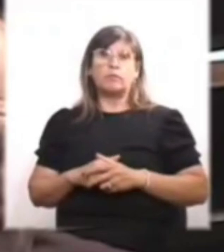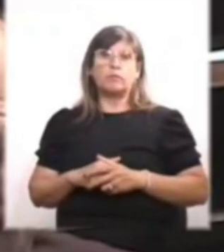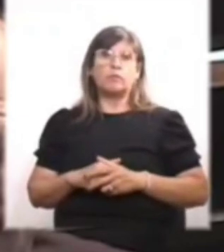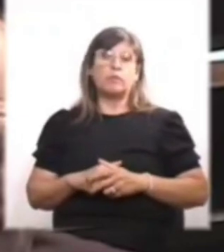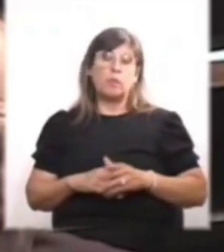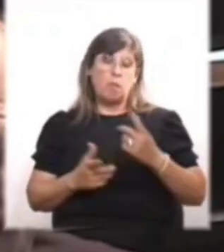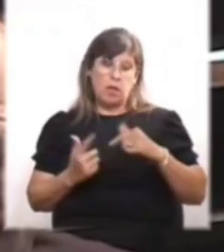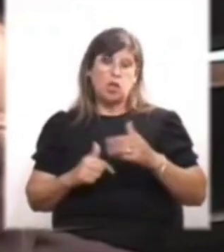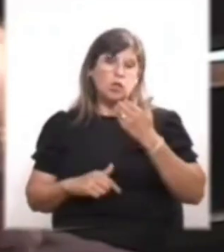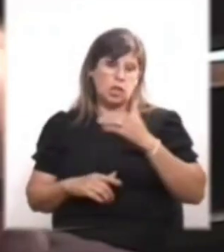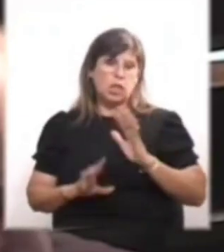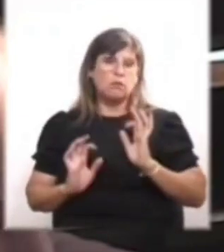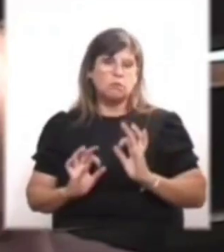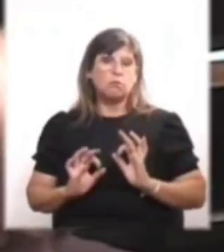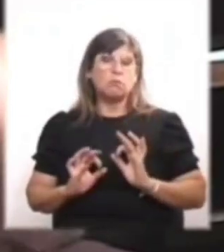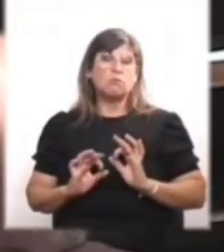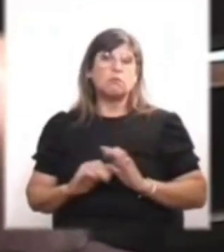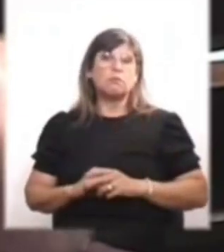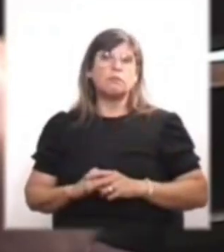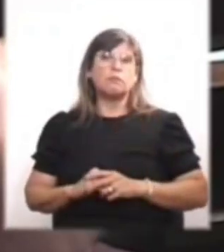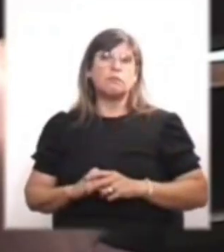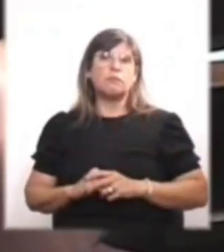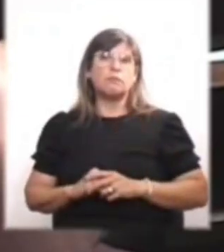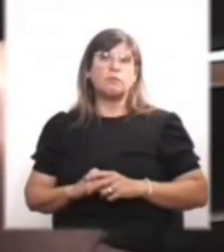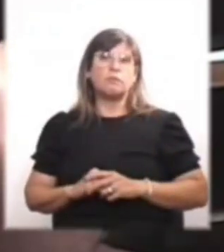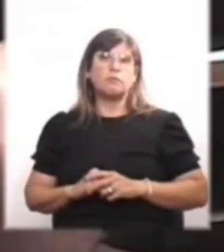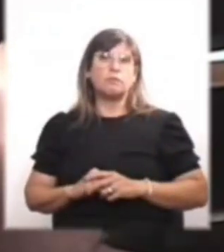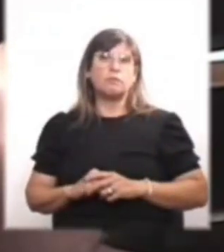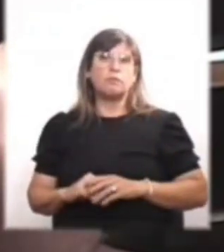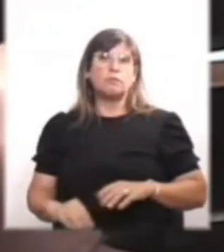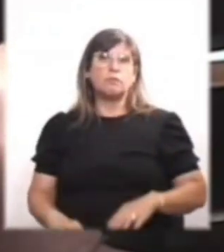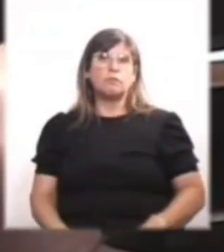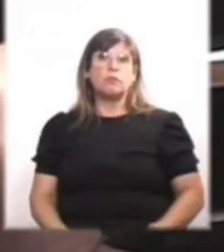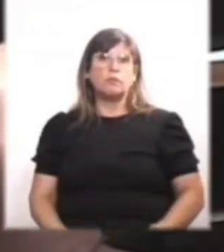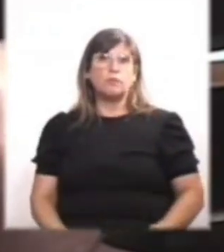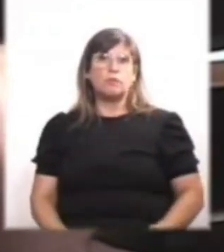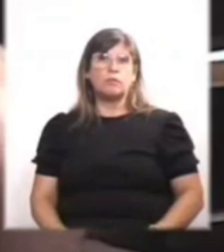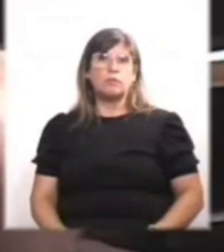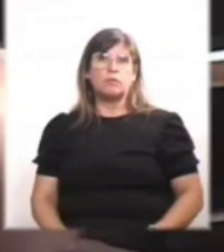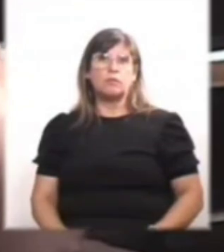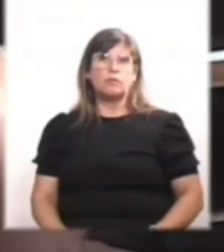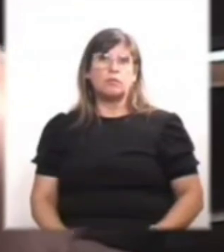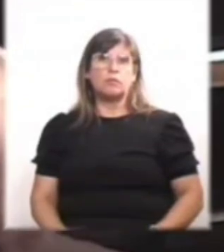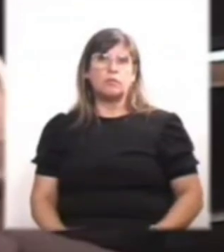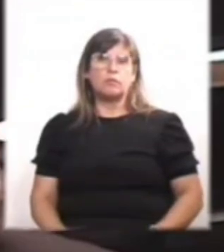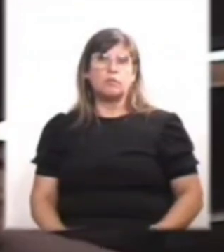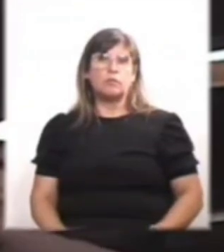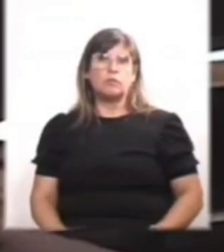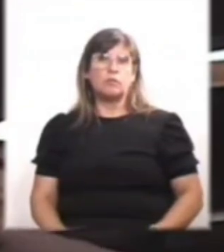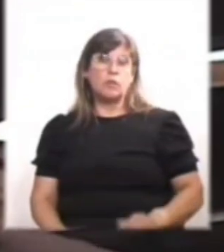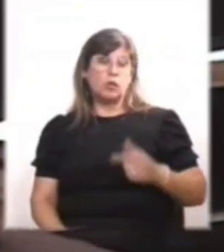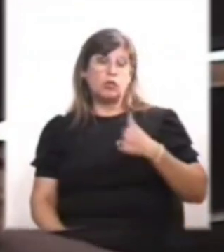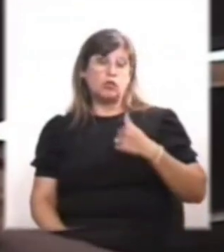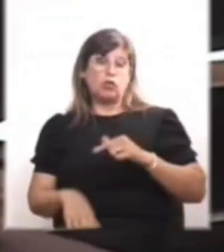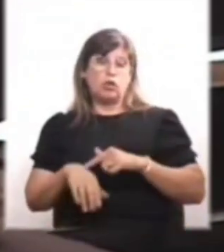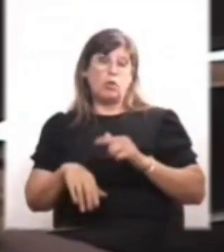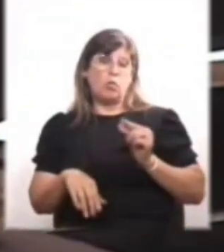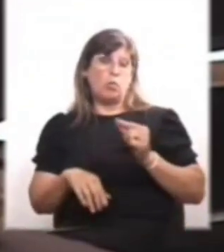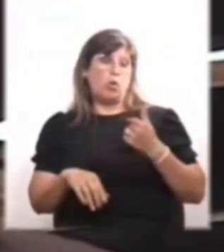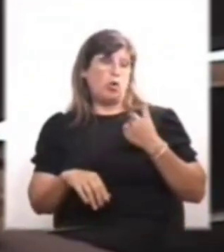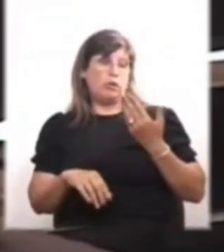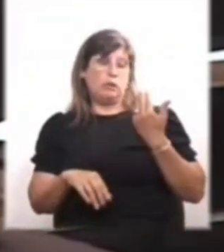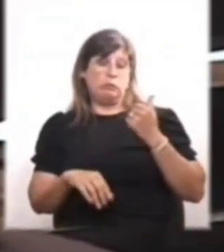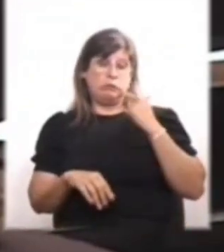atendible perfectamente. Incluso yo estoy acá desde hace poco tiempo y nos queda